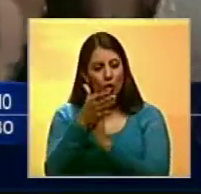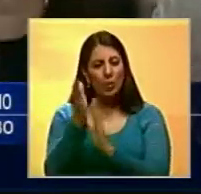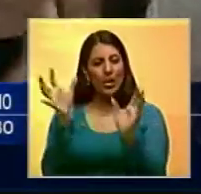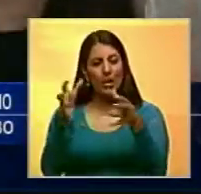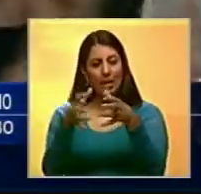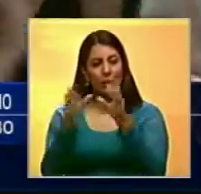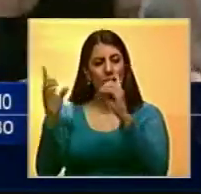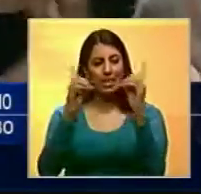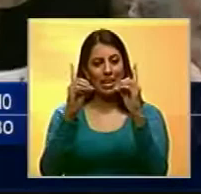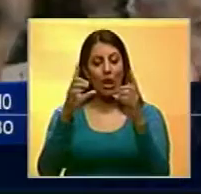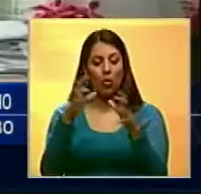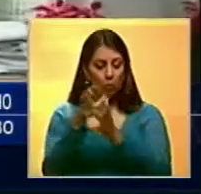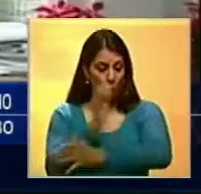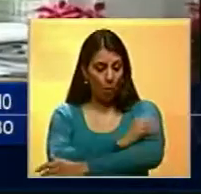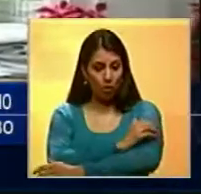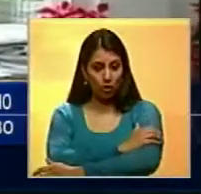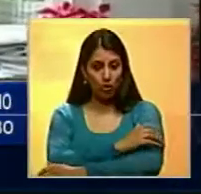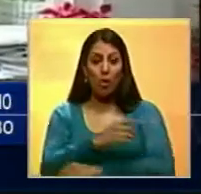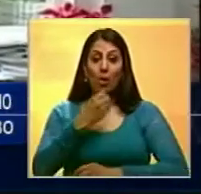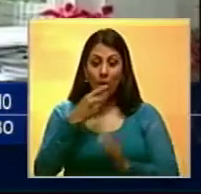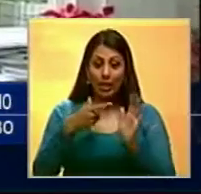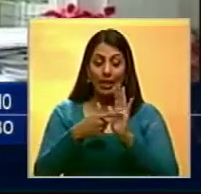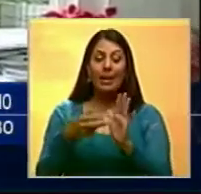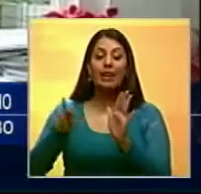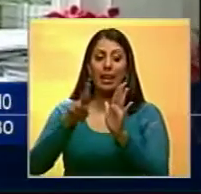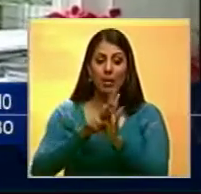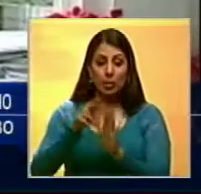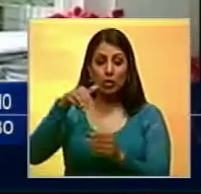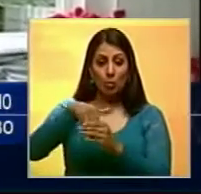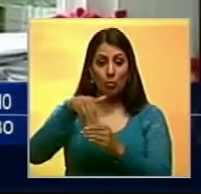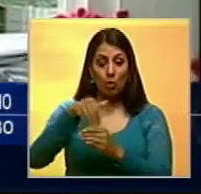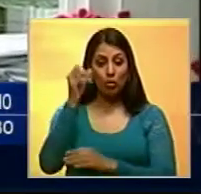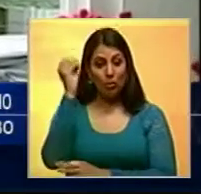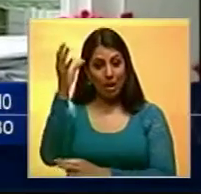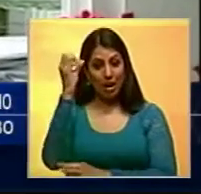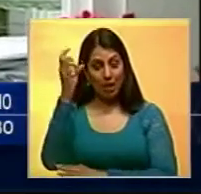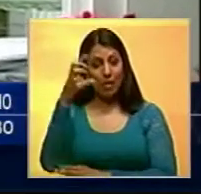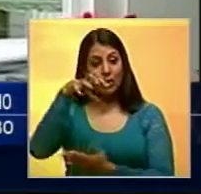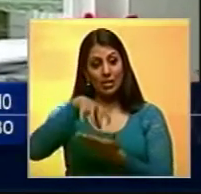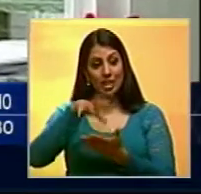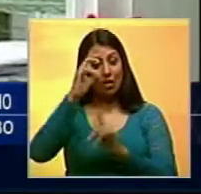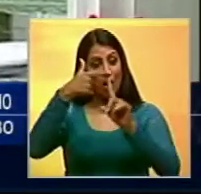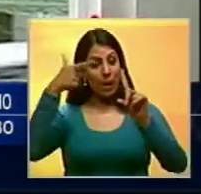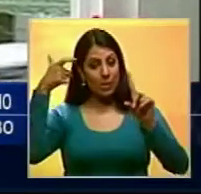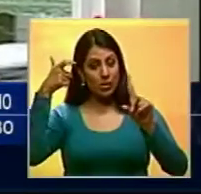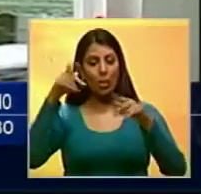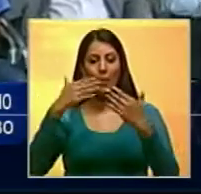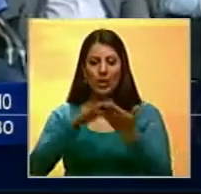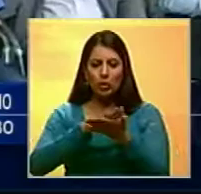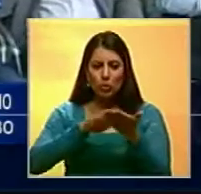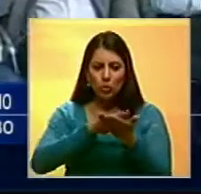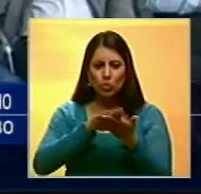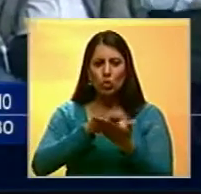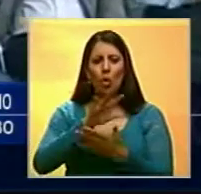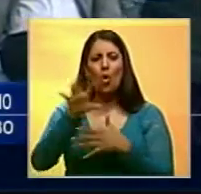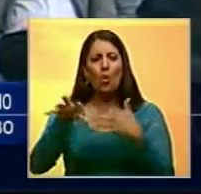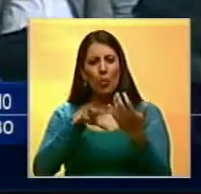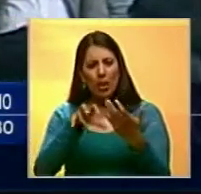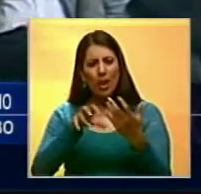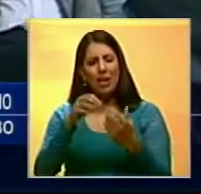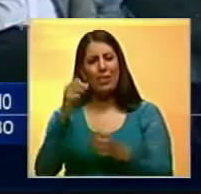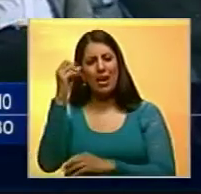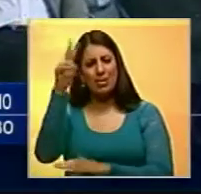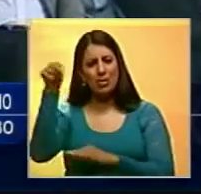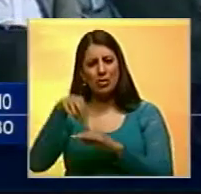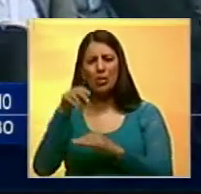reunión de diálogo con la oposición. Destacó la repetición de las elecciones parlamentarias en el estado Amazonas para superar el desacato de la Asamblea